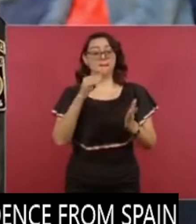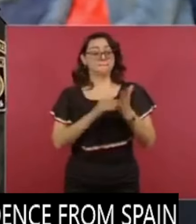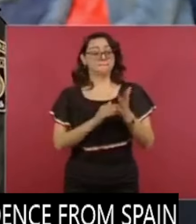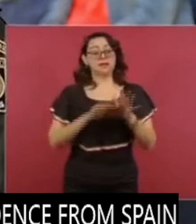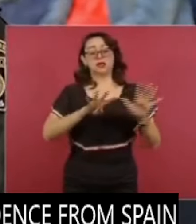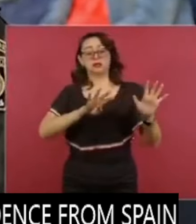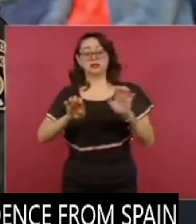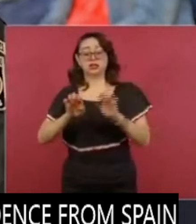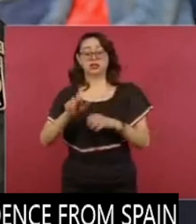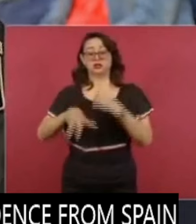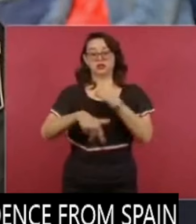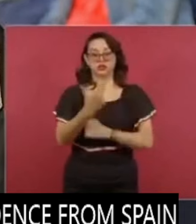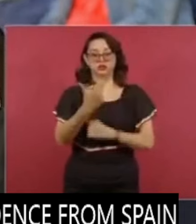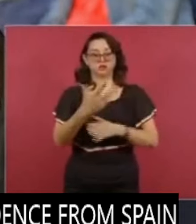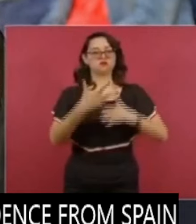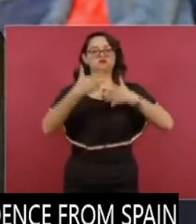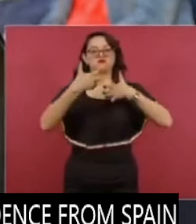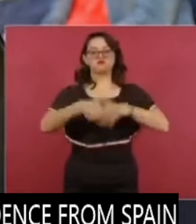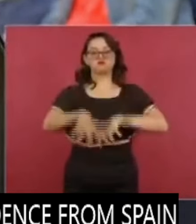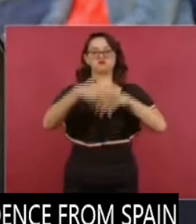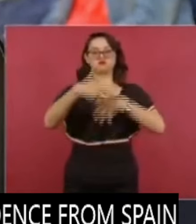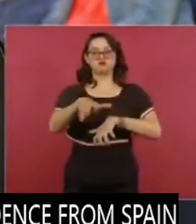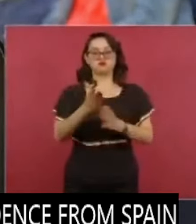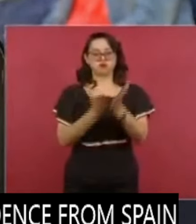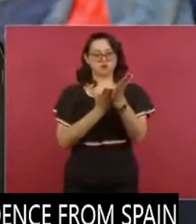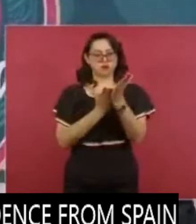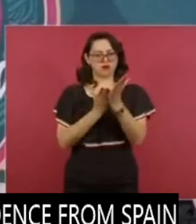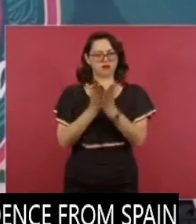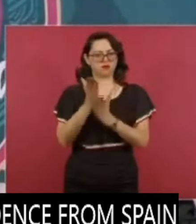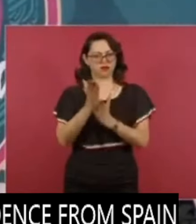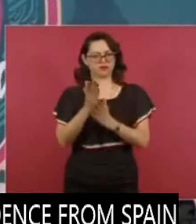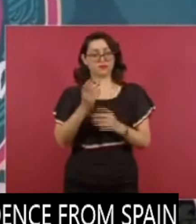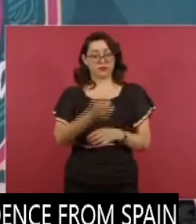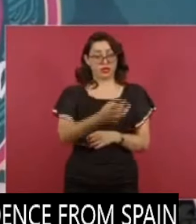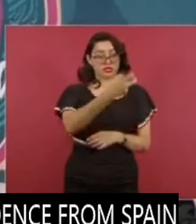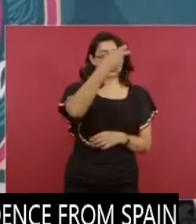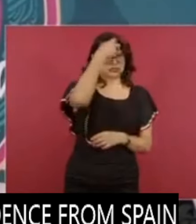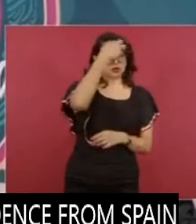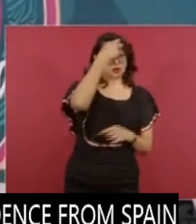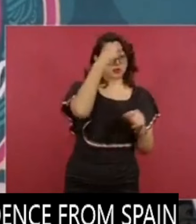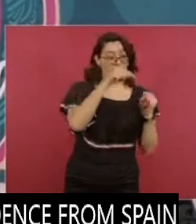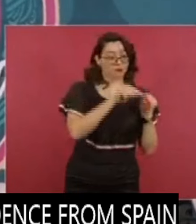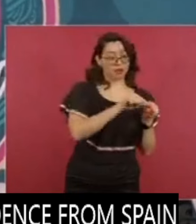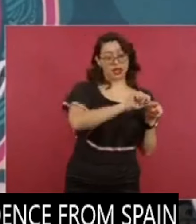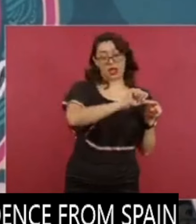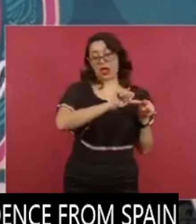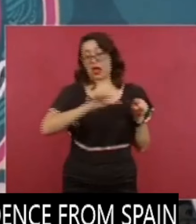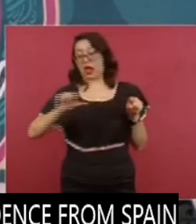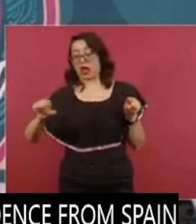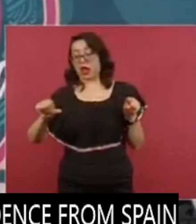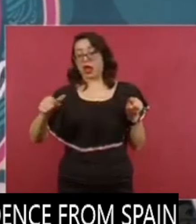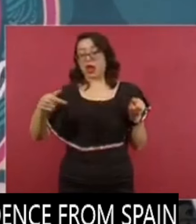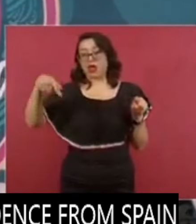de 1913, en la que se escoltó de Chapultepec a Palacio Nacional al presidente